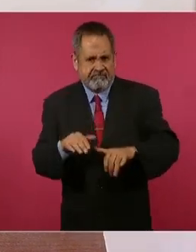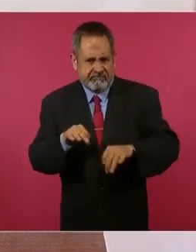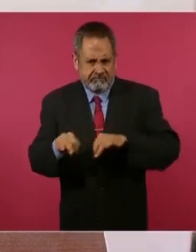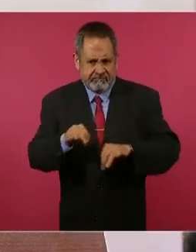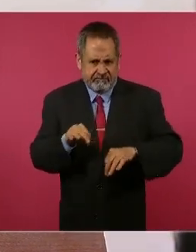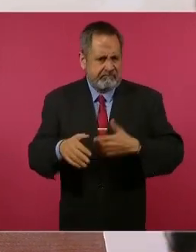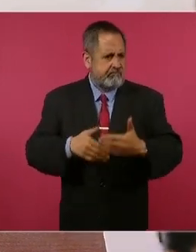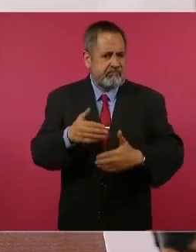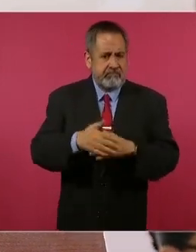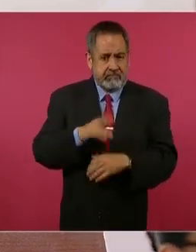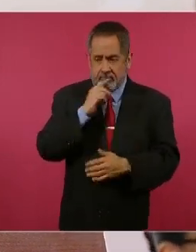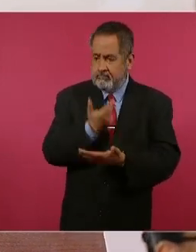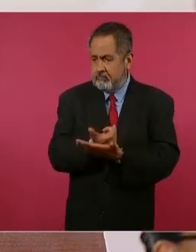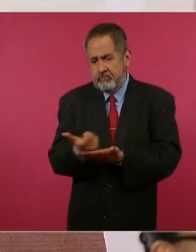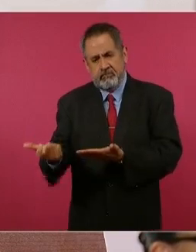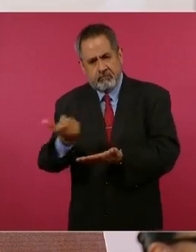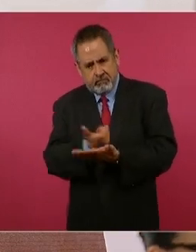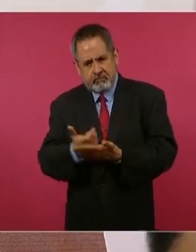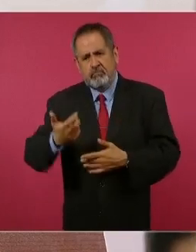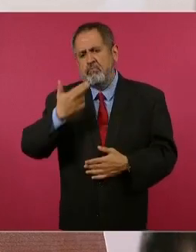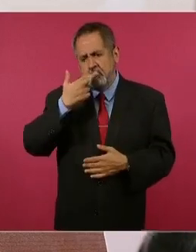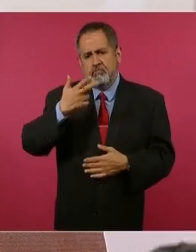han mejorado los salarios